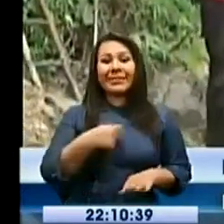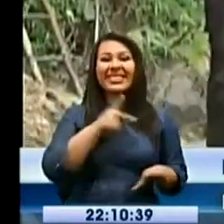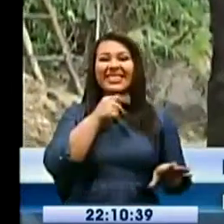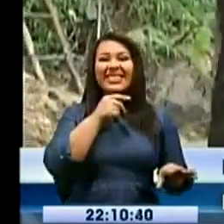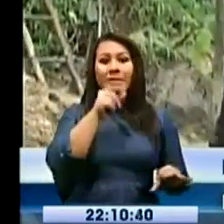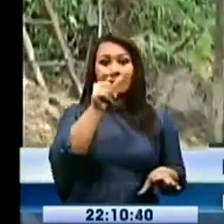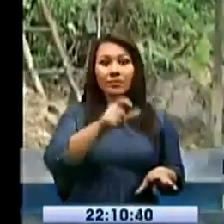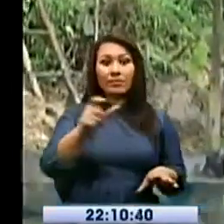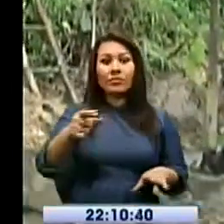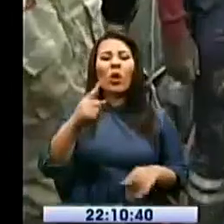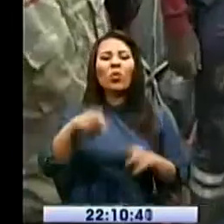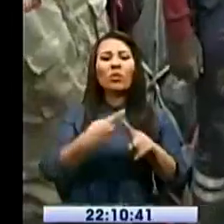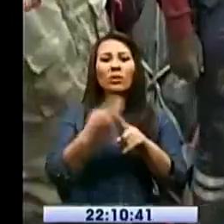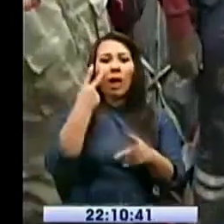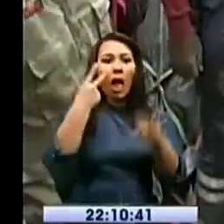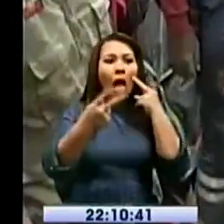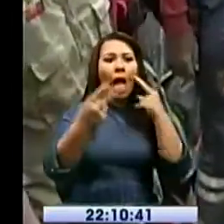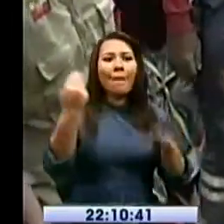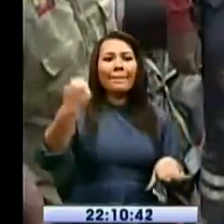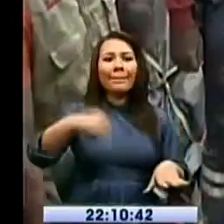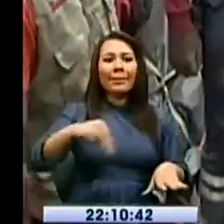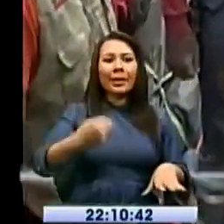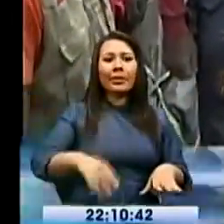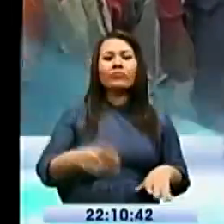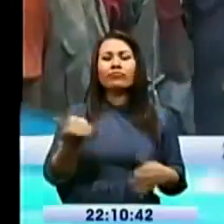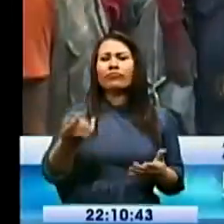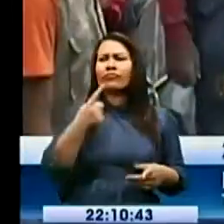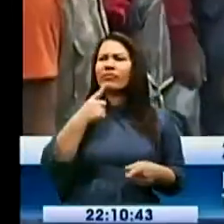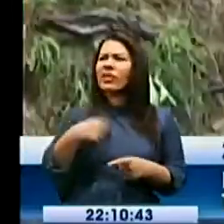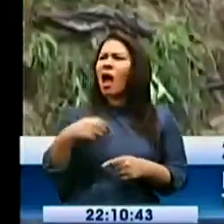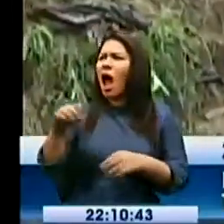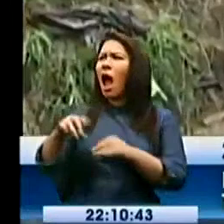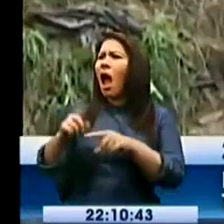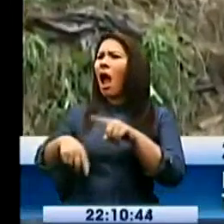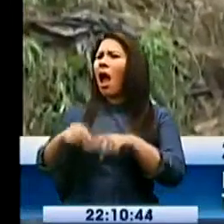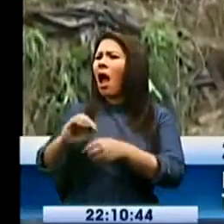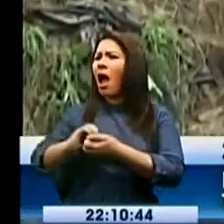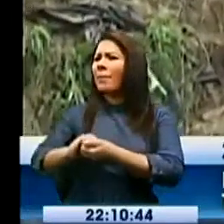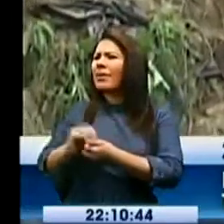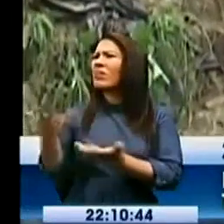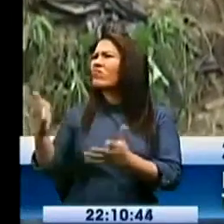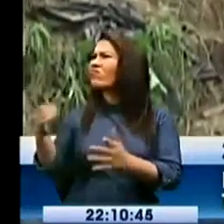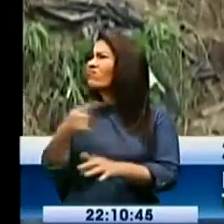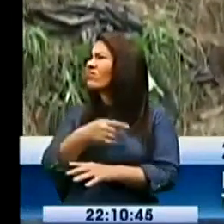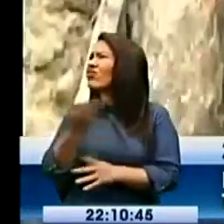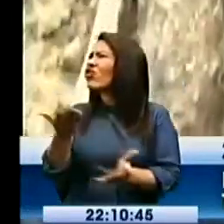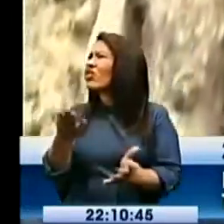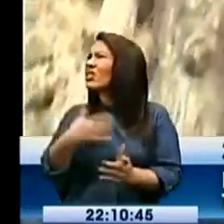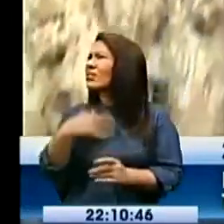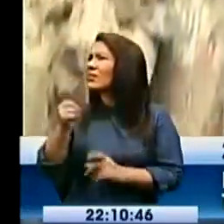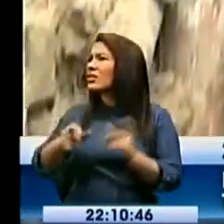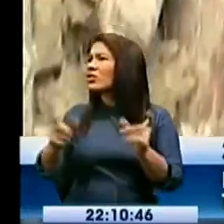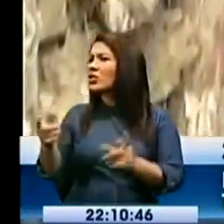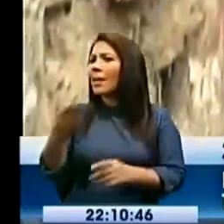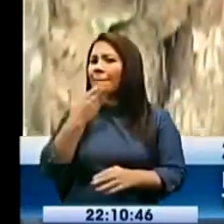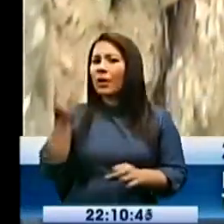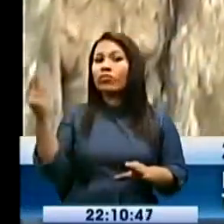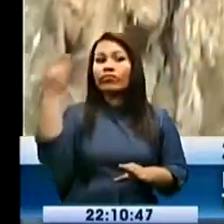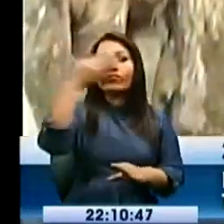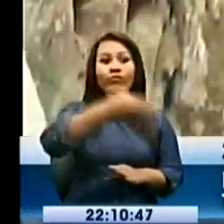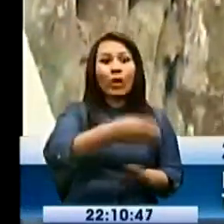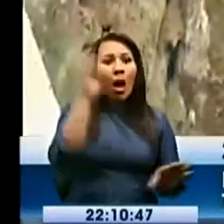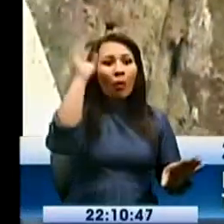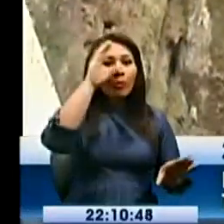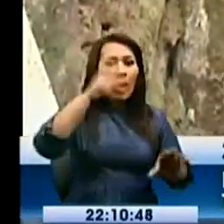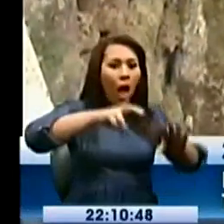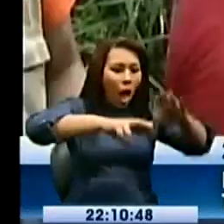última vez el día miércoles, y al no saber nada de ellos, sus amigos decidieron ir hasta la minera, encontrándose con el deslizamiento sobre la